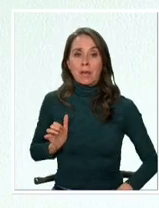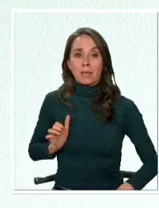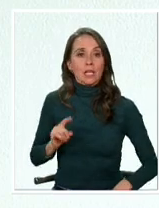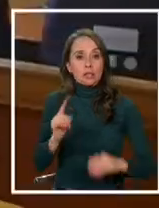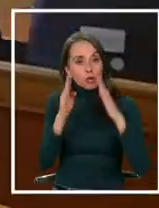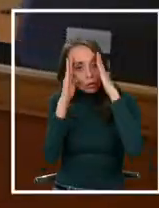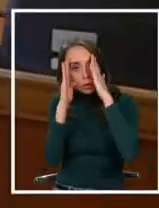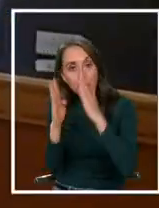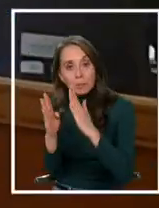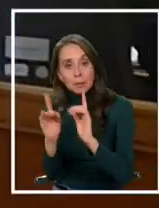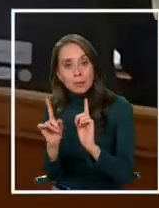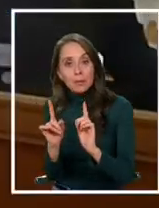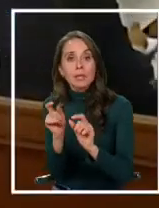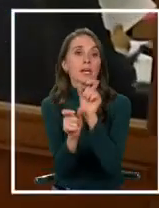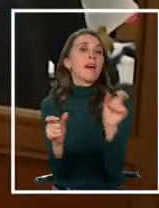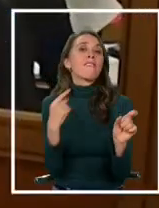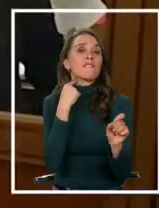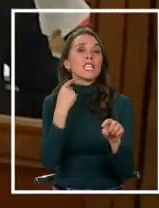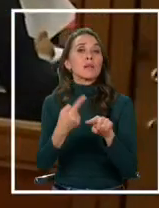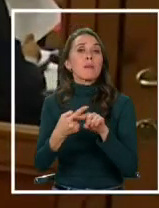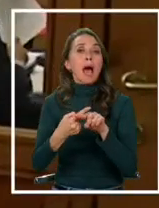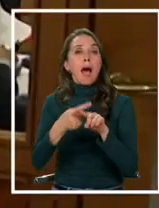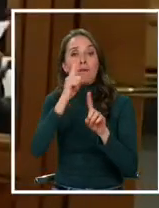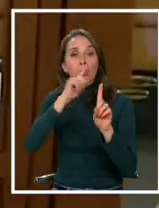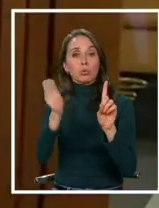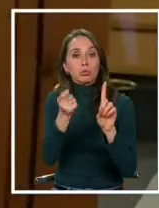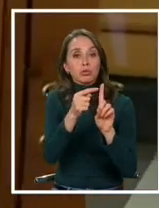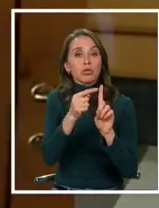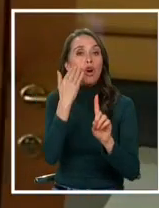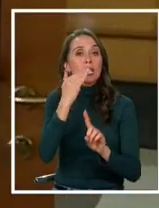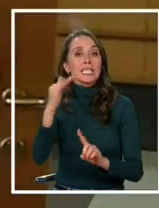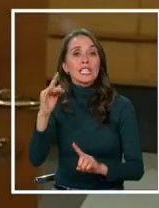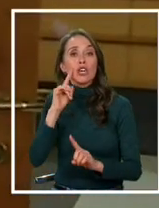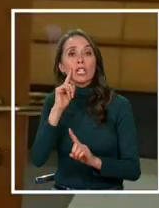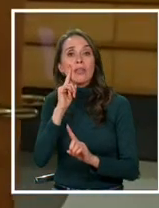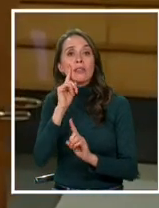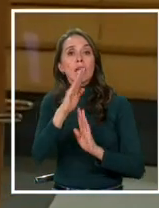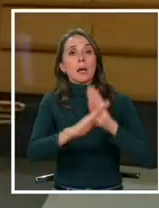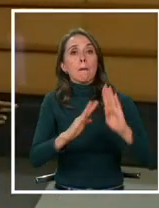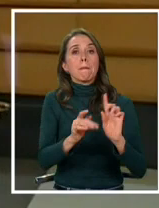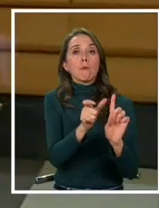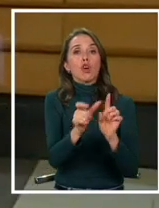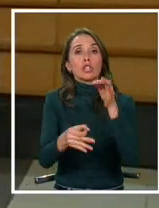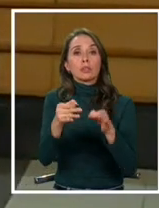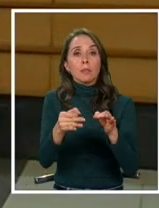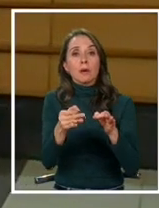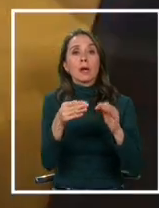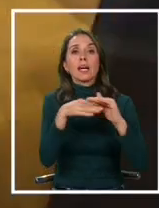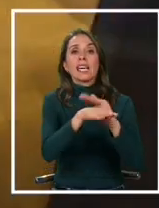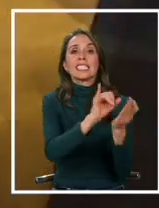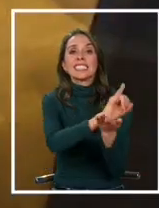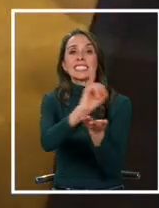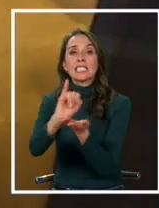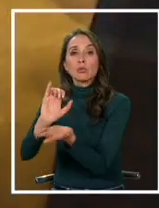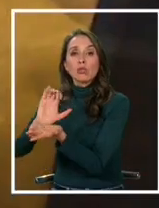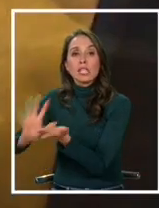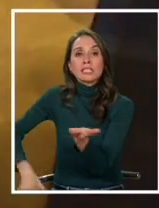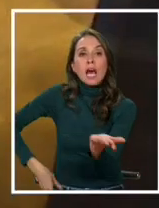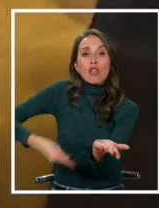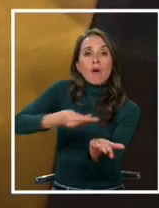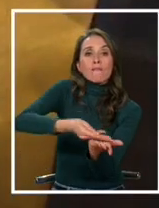abordado las víctimas de estos abusos serían menores que estaban bajo medidas de protección en instituciones financiadas por el